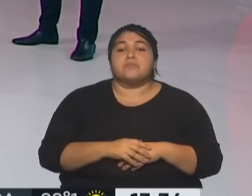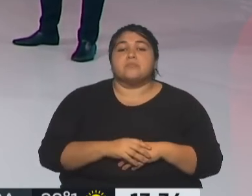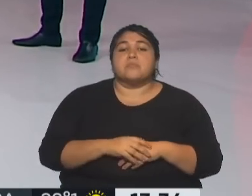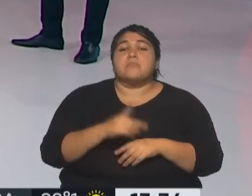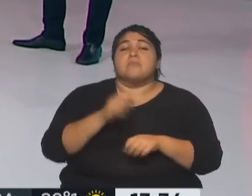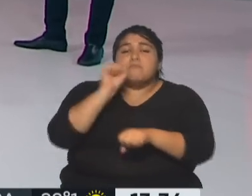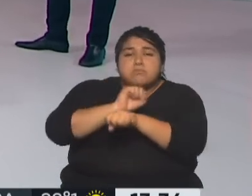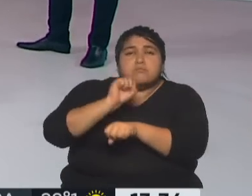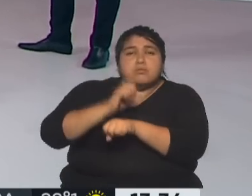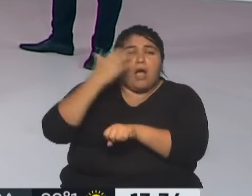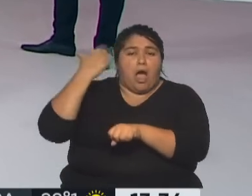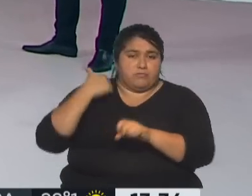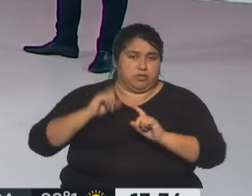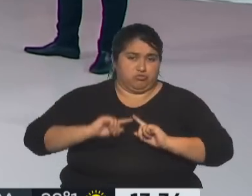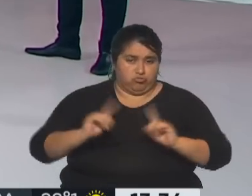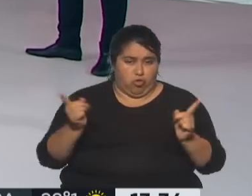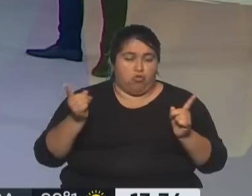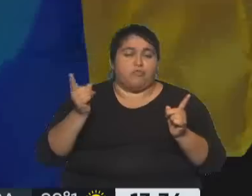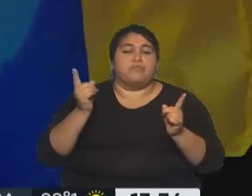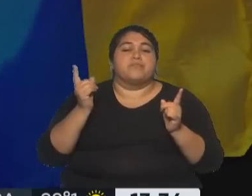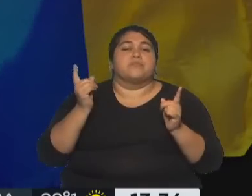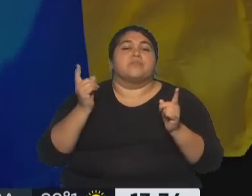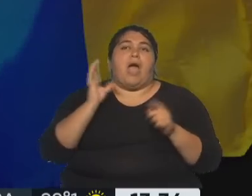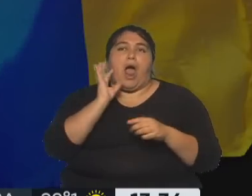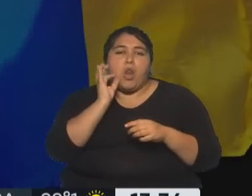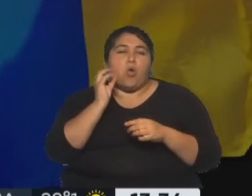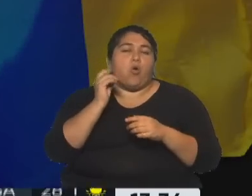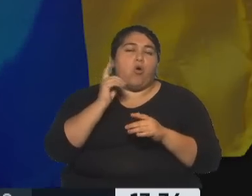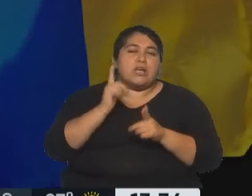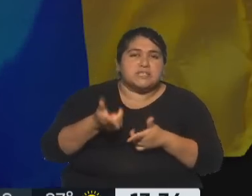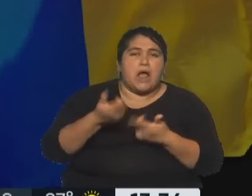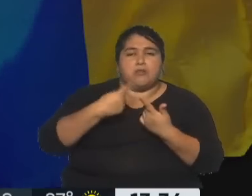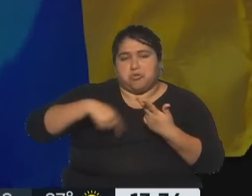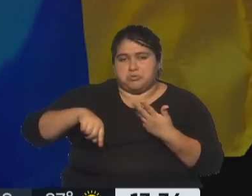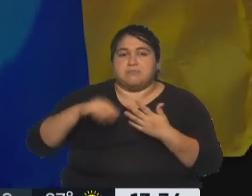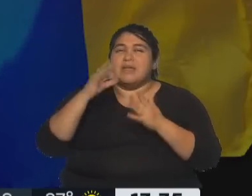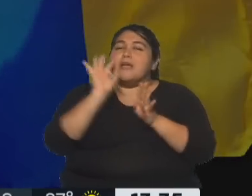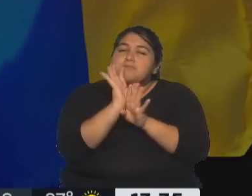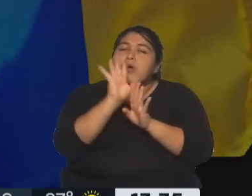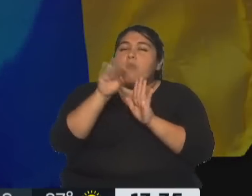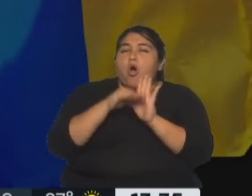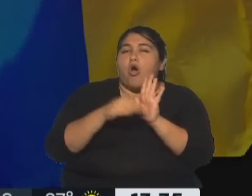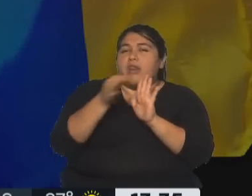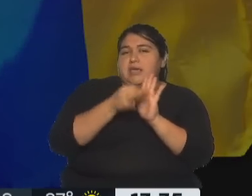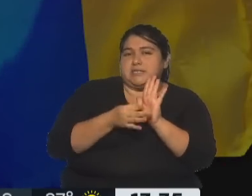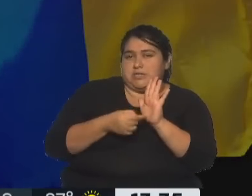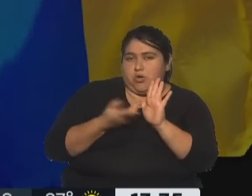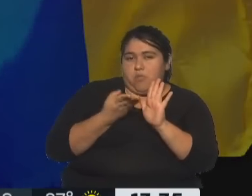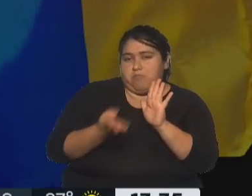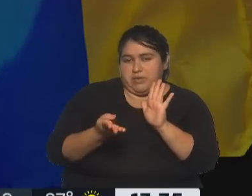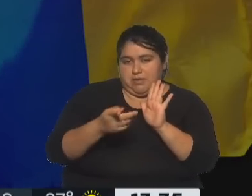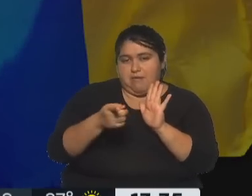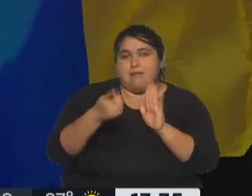sentencias ejecutoras por la comisión de un delito. Bueno, parte de los requisitos justamente que allí hacía mención